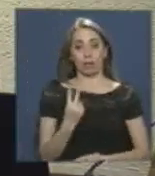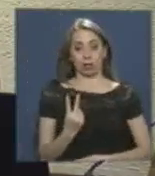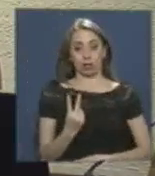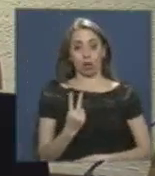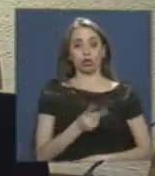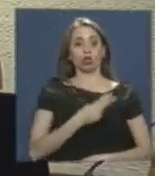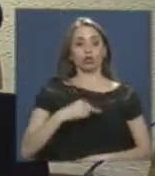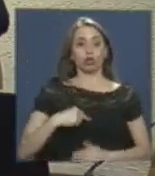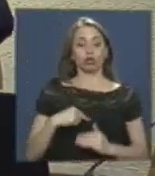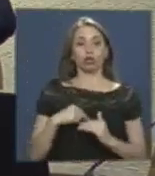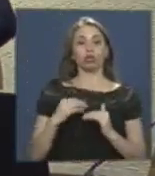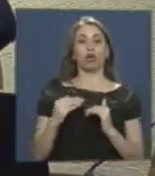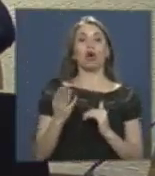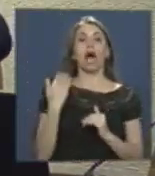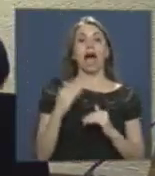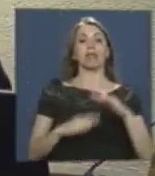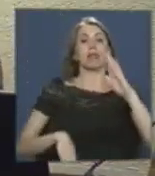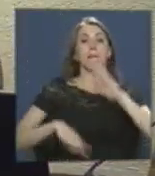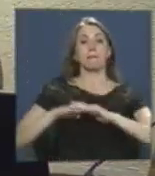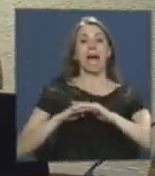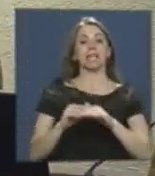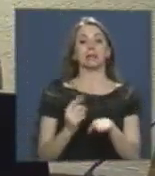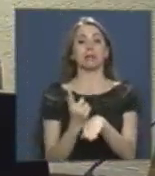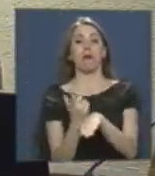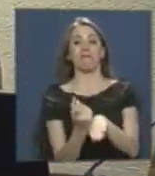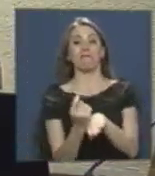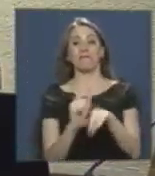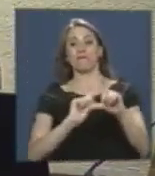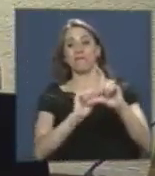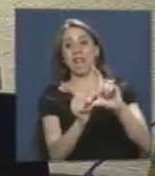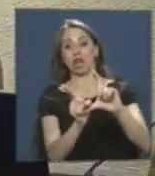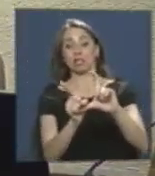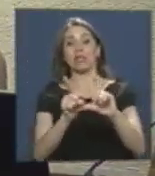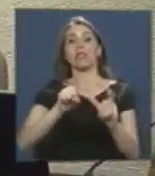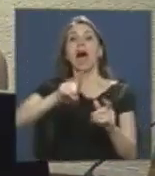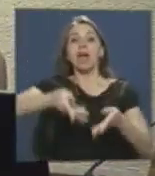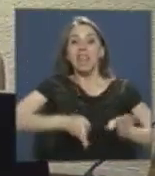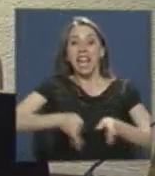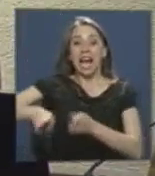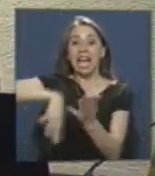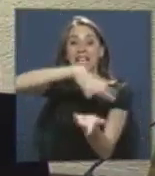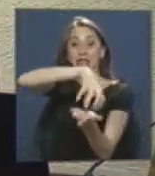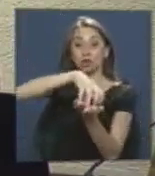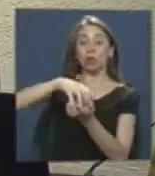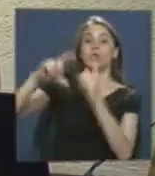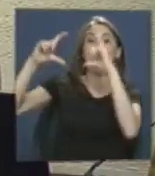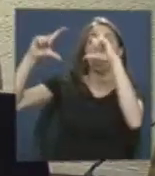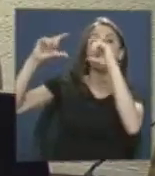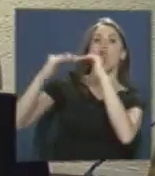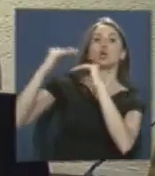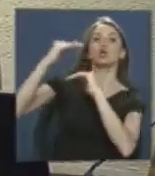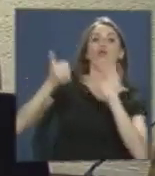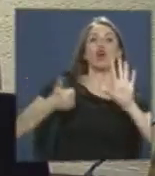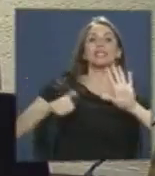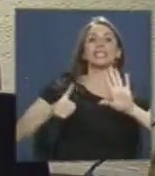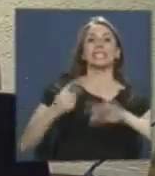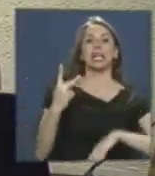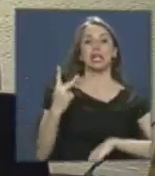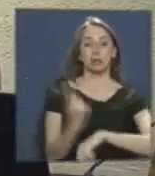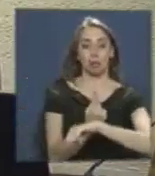60 kilómetros por hora el máximo de velocidad en zonas urbanas y en estos 15 años